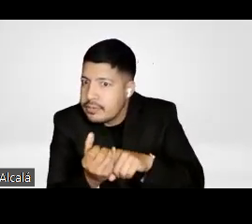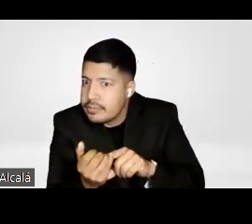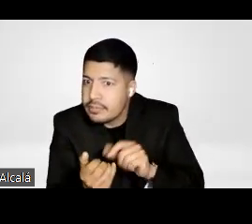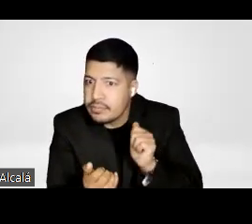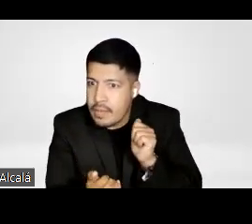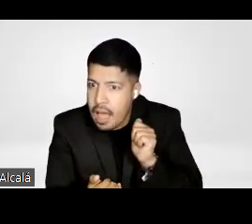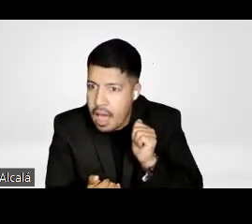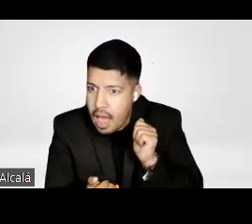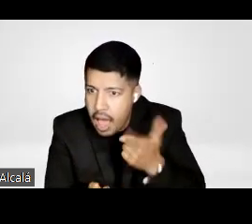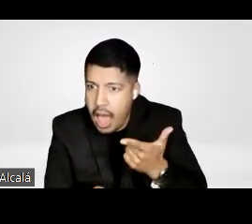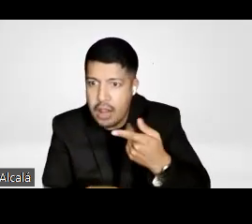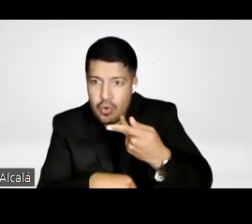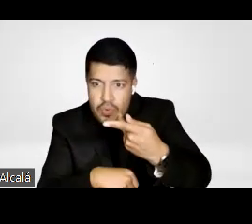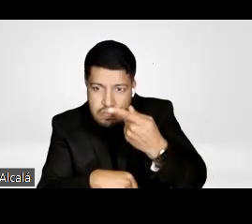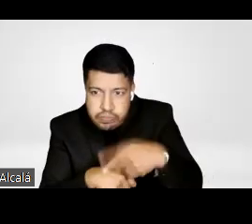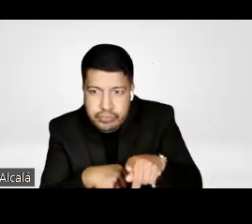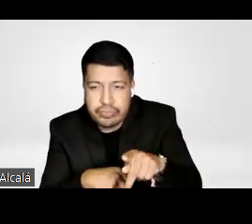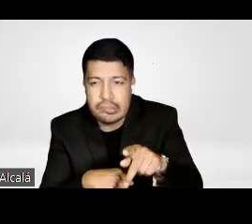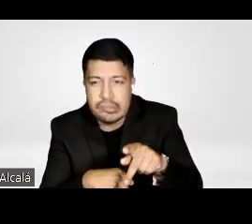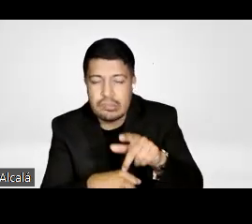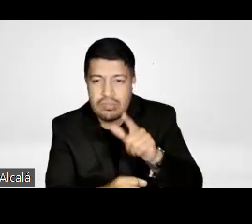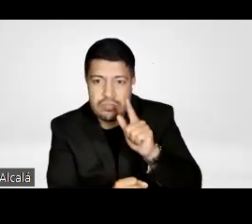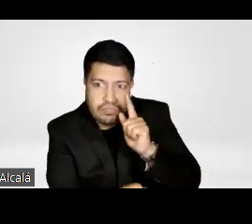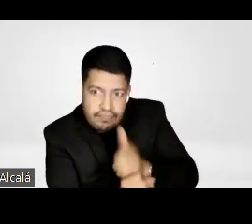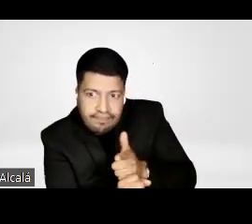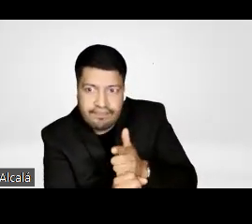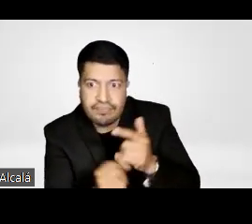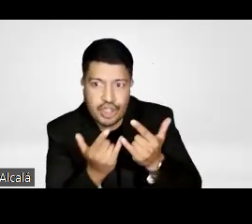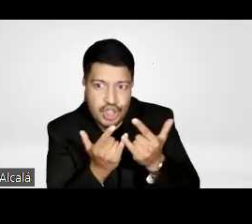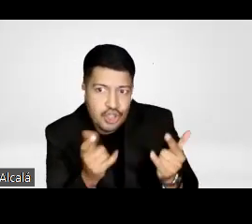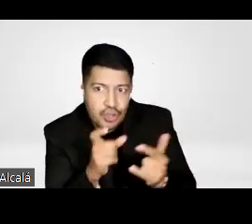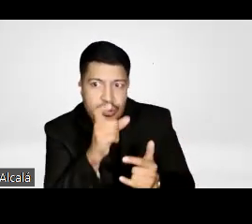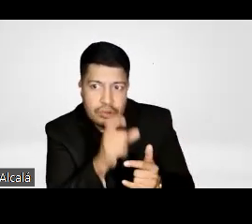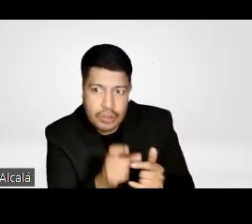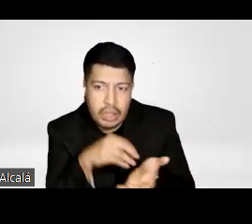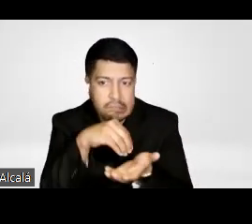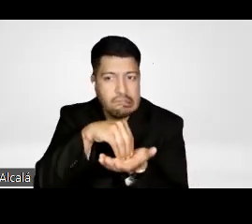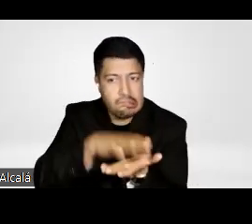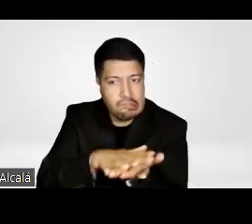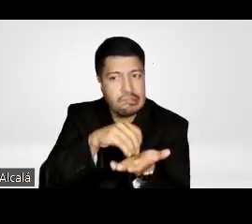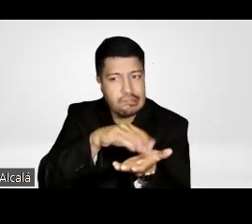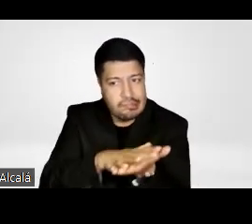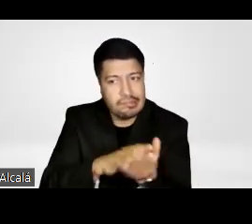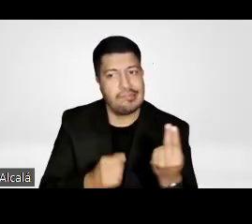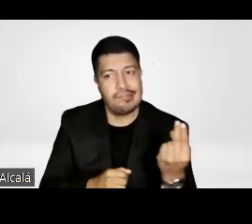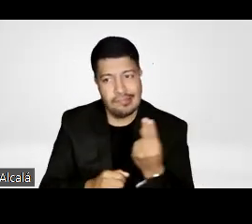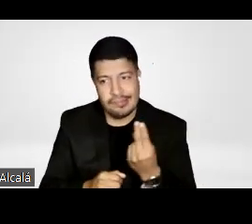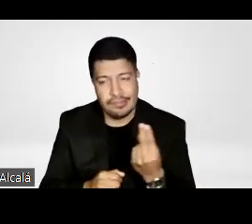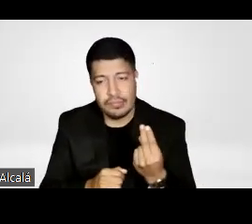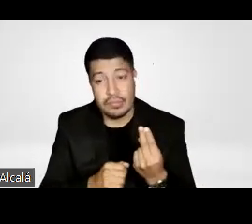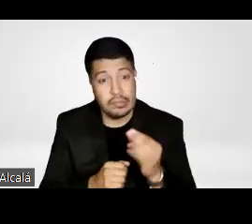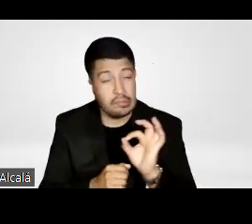un poquito del tiempo de esta plática a hablar sobre ellos. Y la otra parte, bueno, sí ya empiezan los signos tempranos de